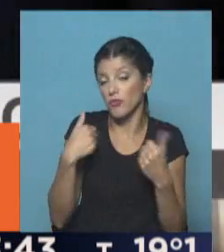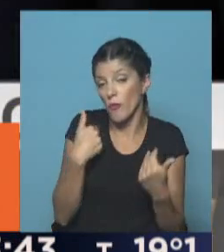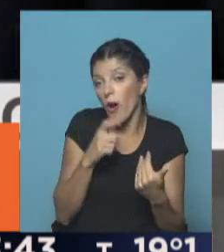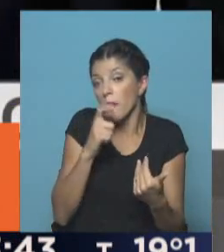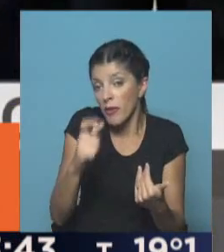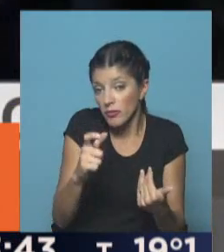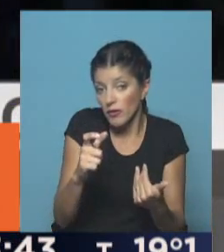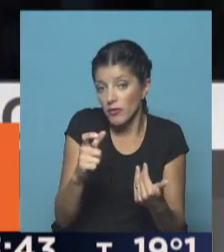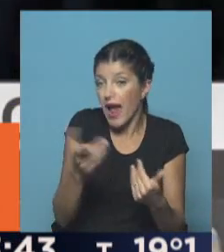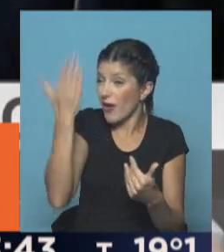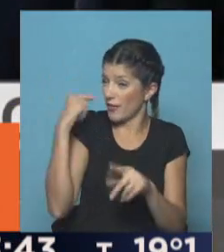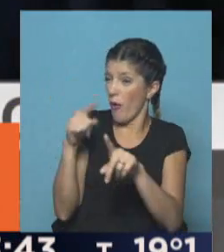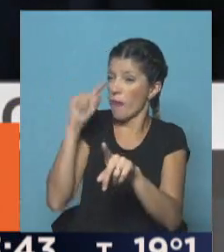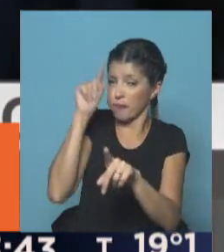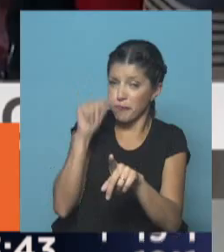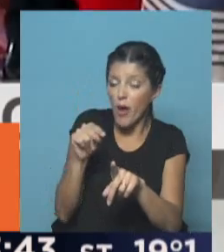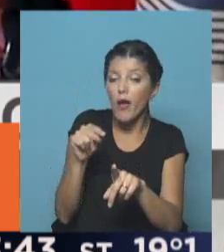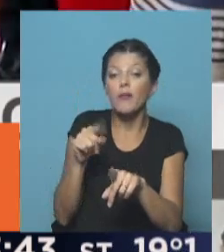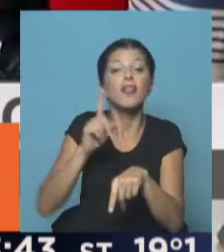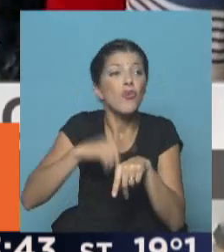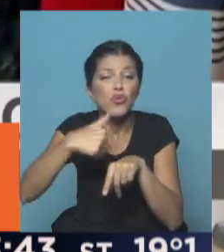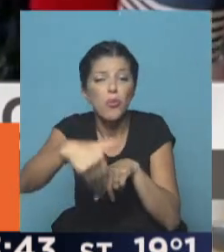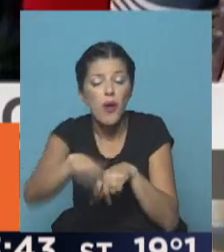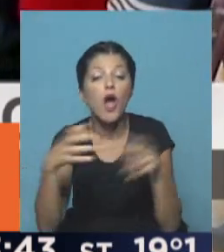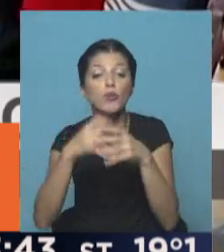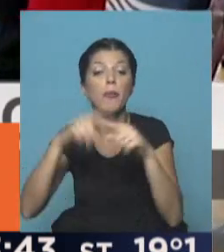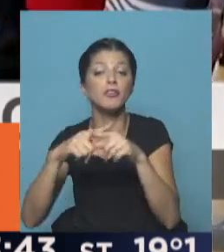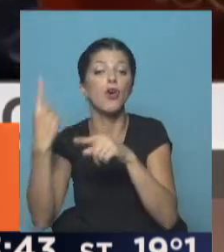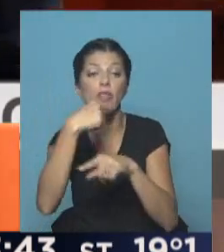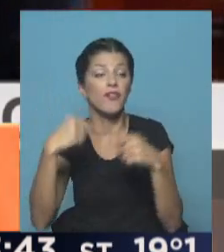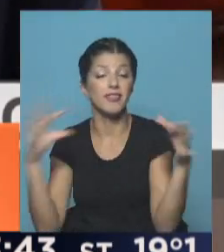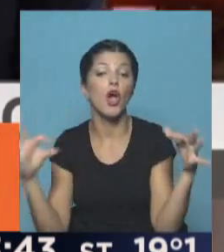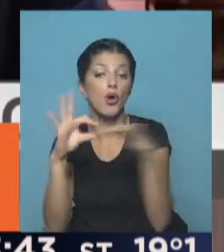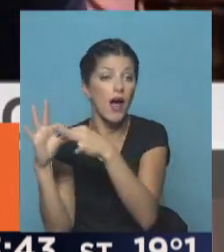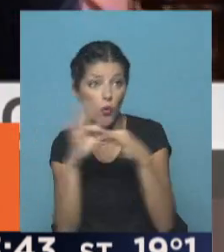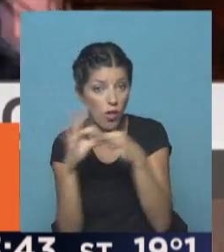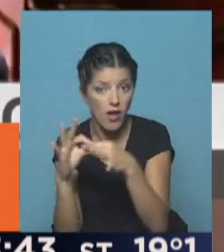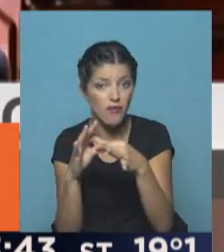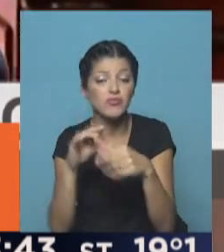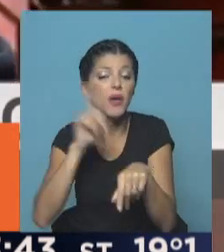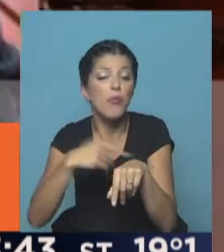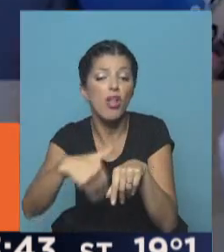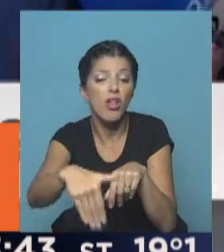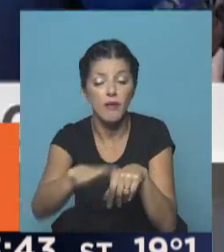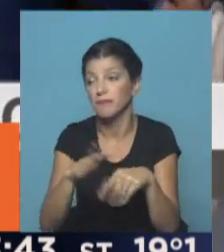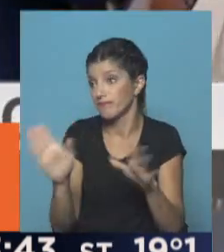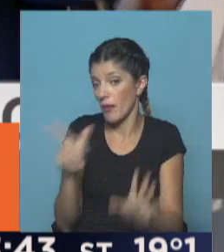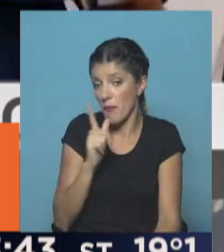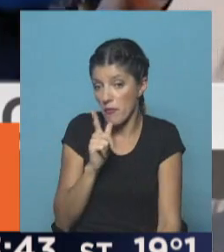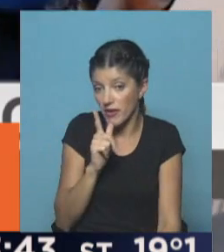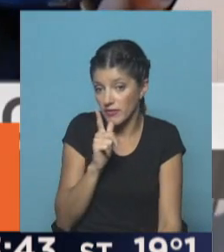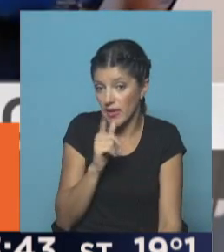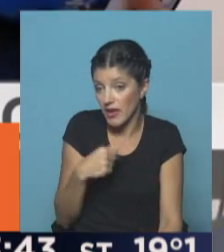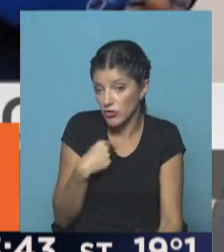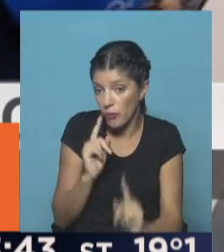respuesta a la planta gracias ante hasta cuando hasta cuándo dura una cal y una coalición y seguramente una colección dura en la medida que los